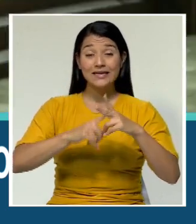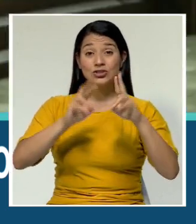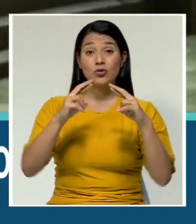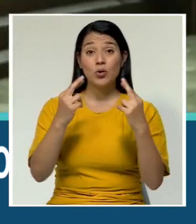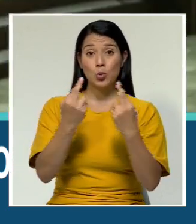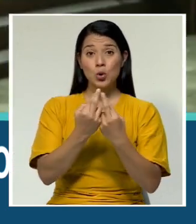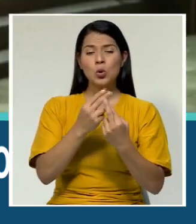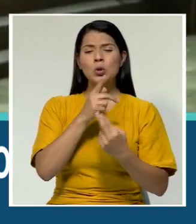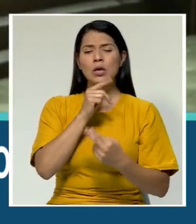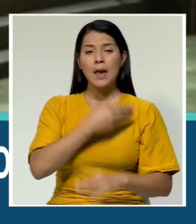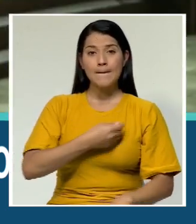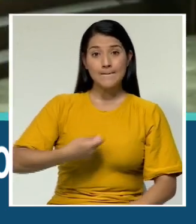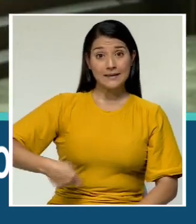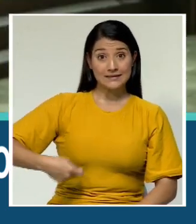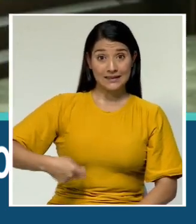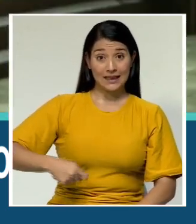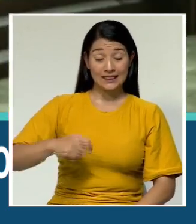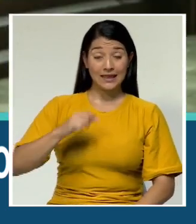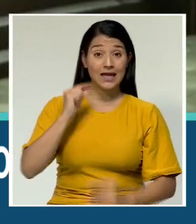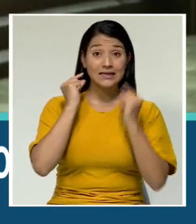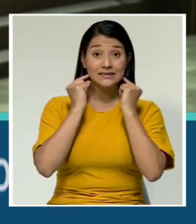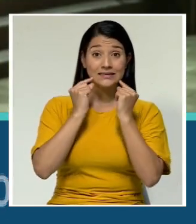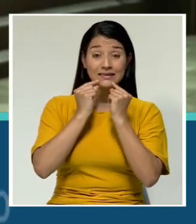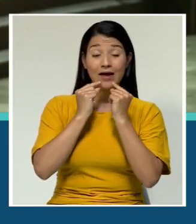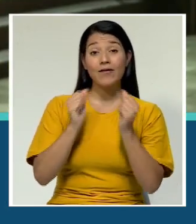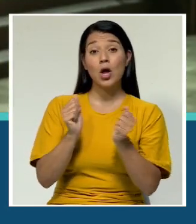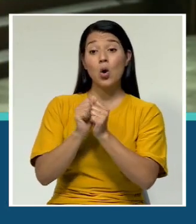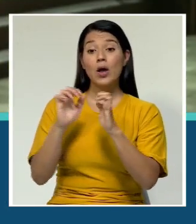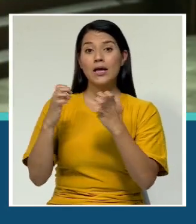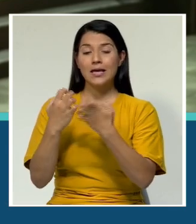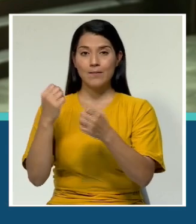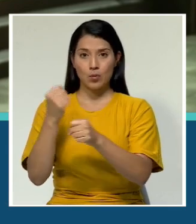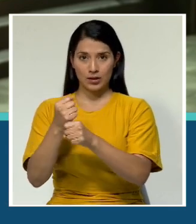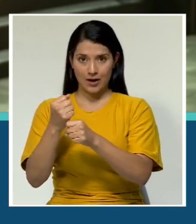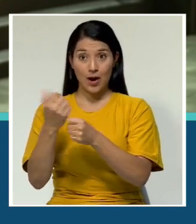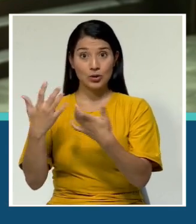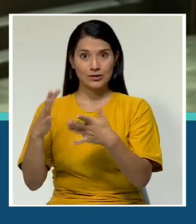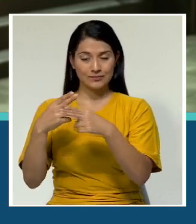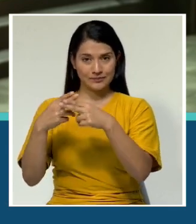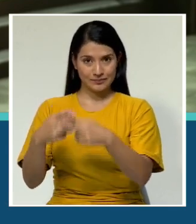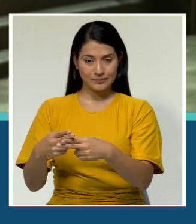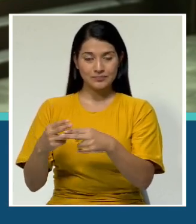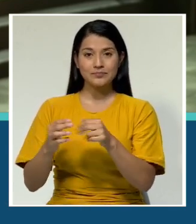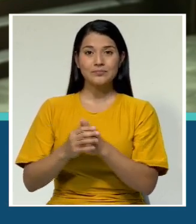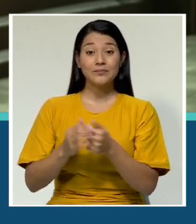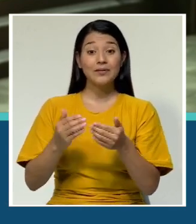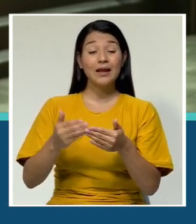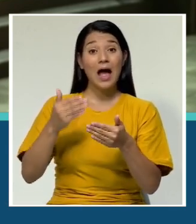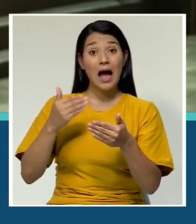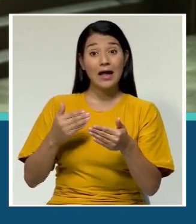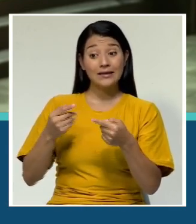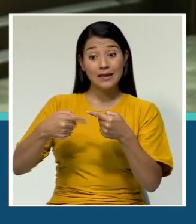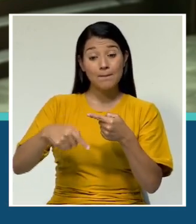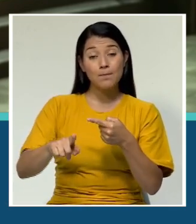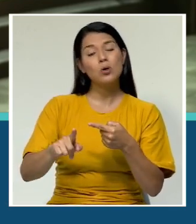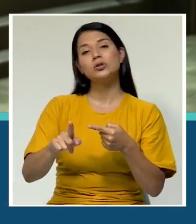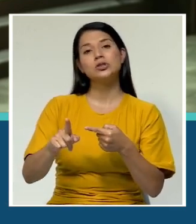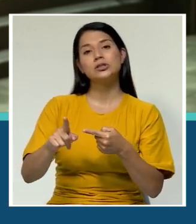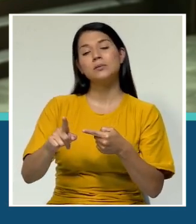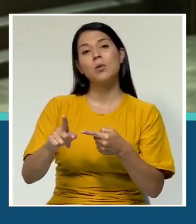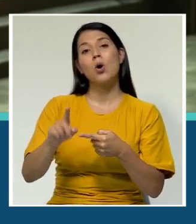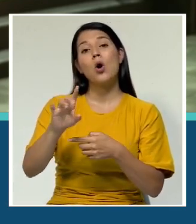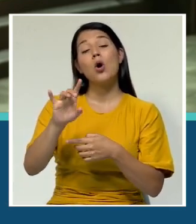Gracias, buenas noches. Así es, esta tarde inició a eso de las 3 una reunión entre el presidente electo Rodrigo Chávez con